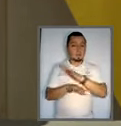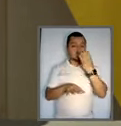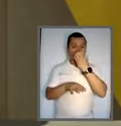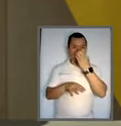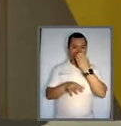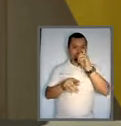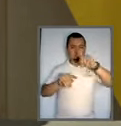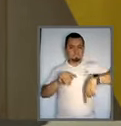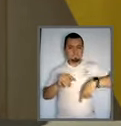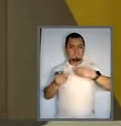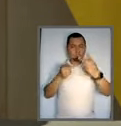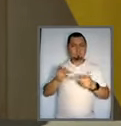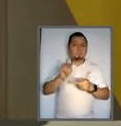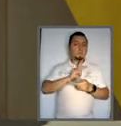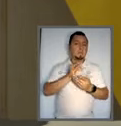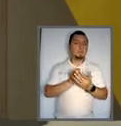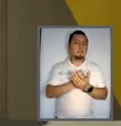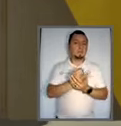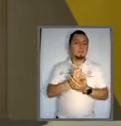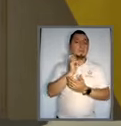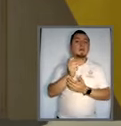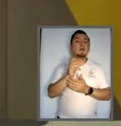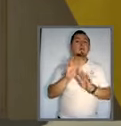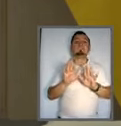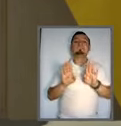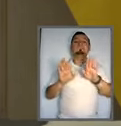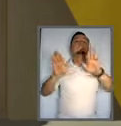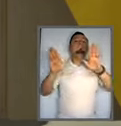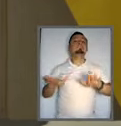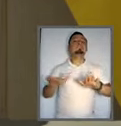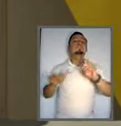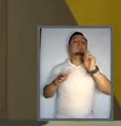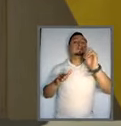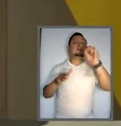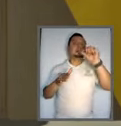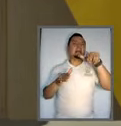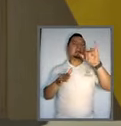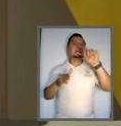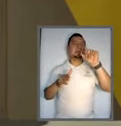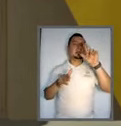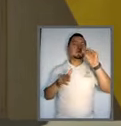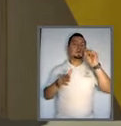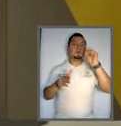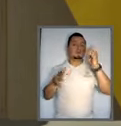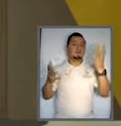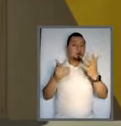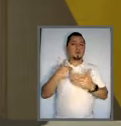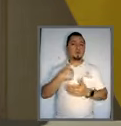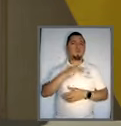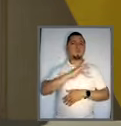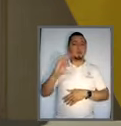escolar. Lo demás es una decisión de carácter sanitario, y la máxima autoridad sanitaria en este Estado es el gobernador del